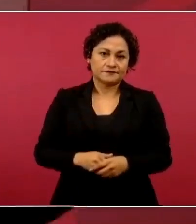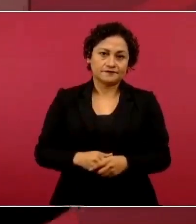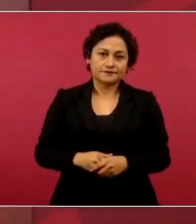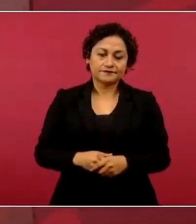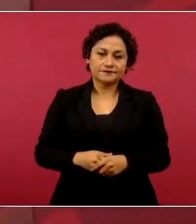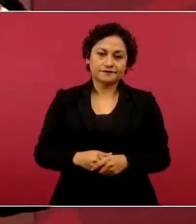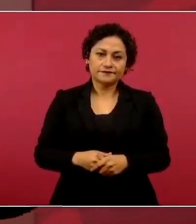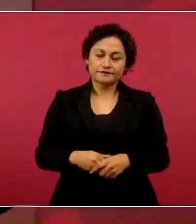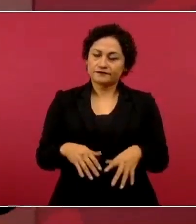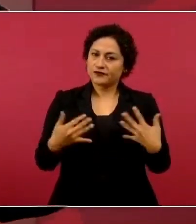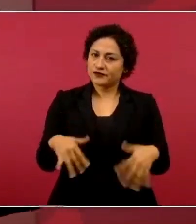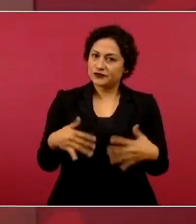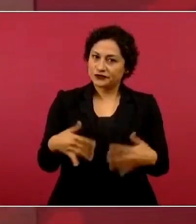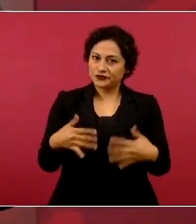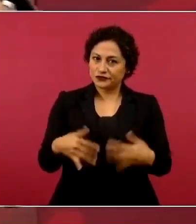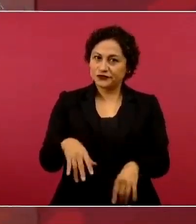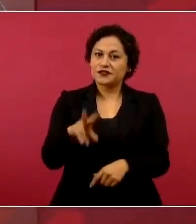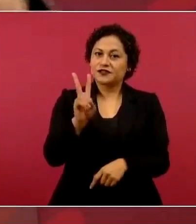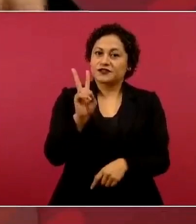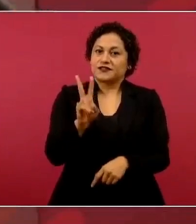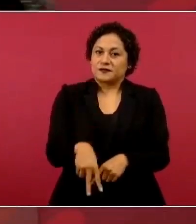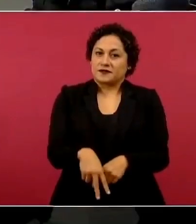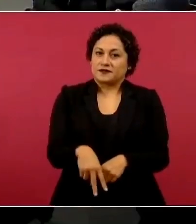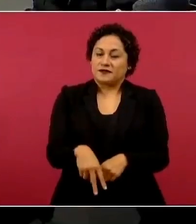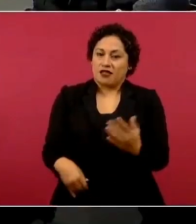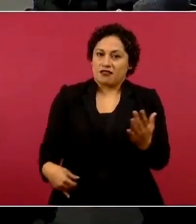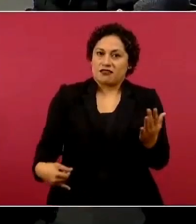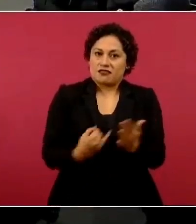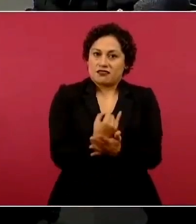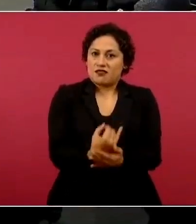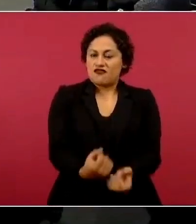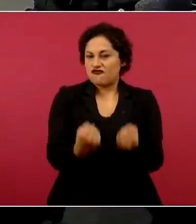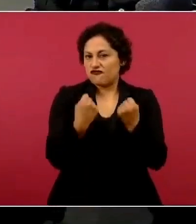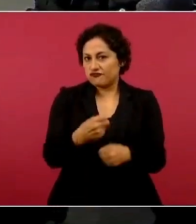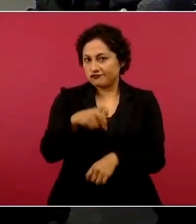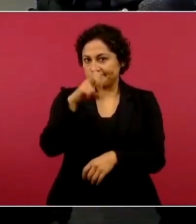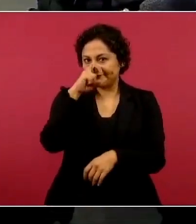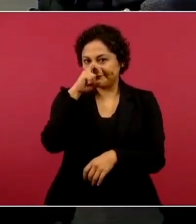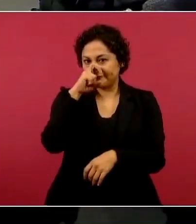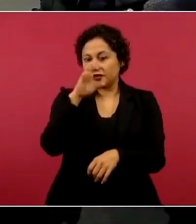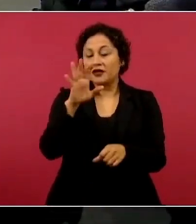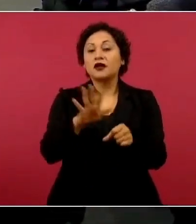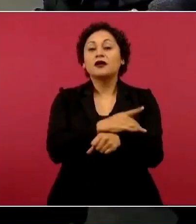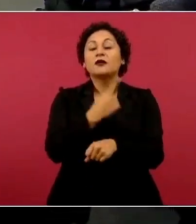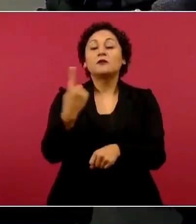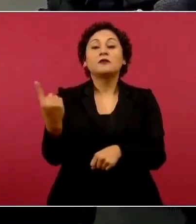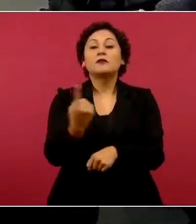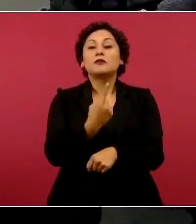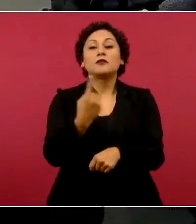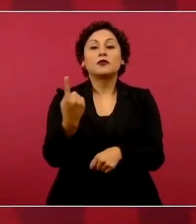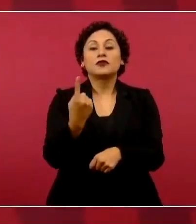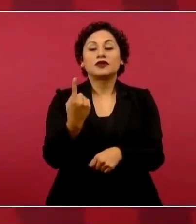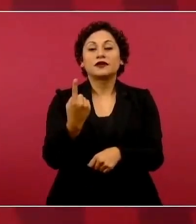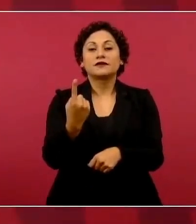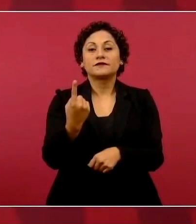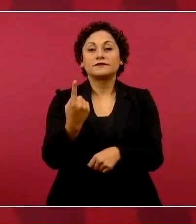Muy fuerte sus decisiones, porque expropia las